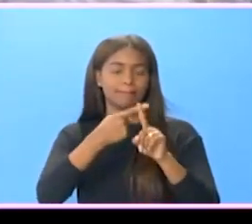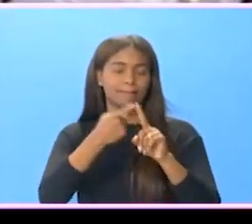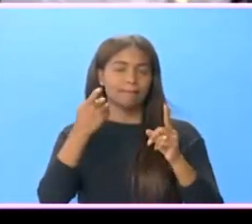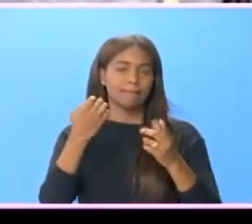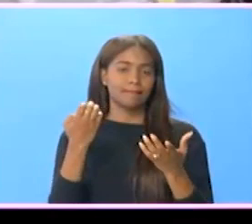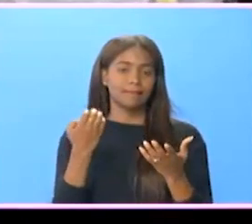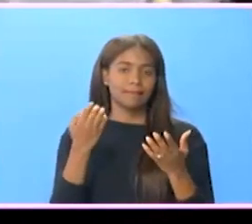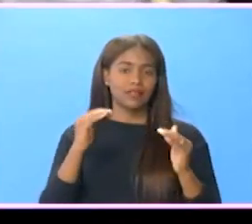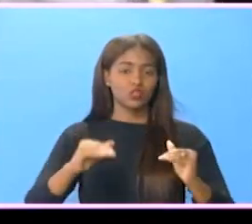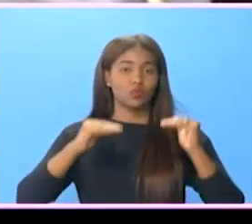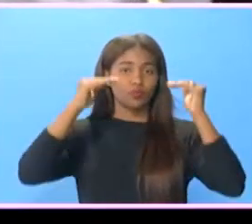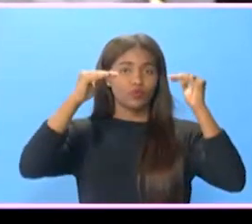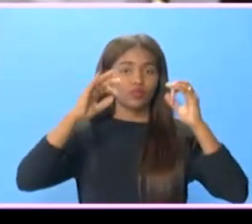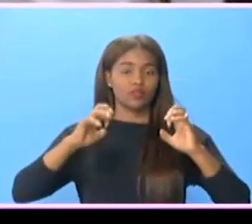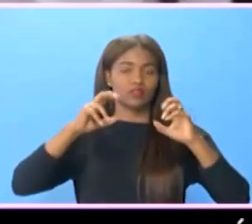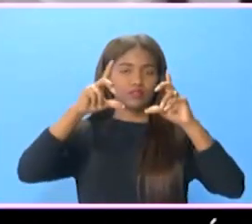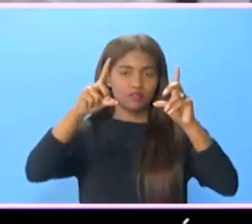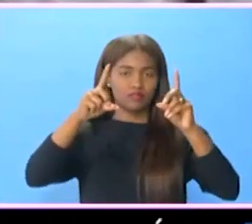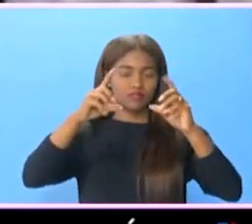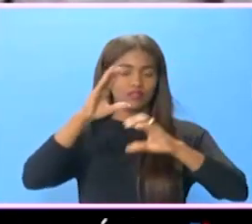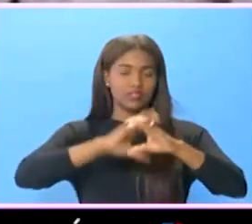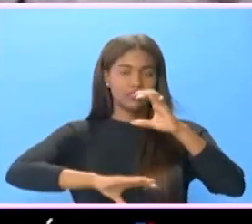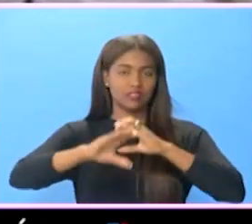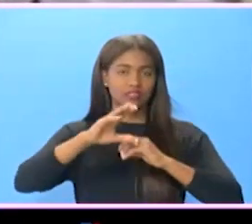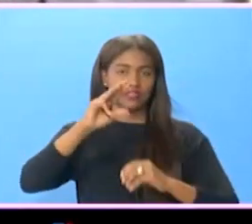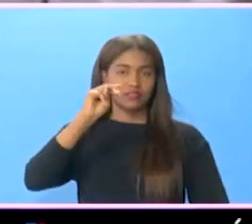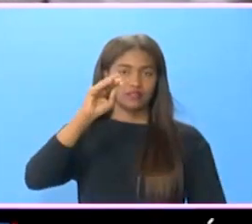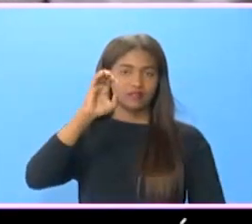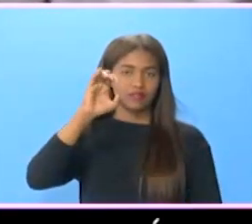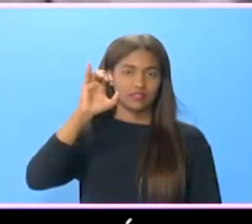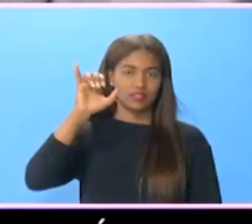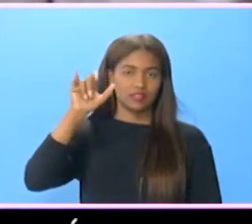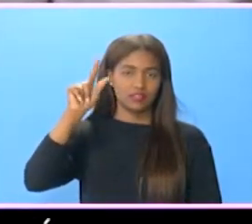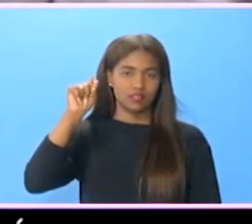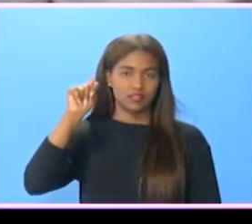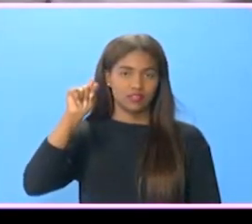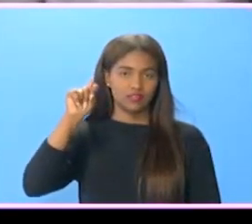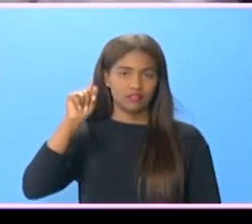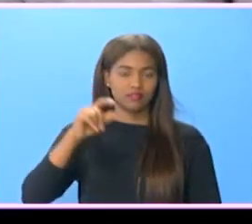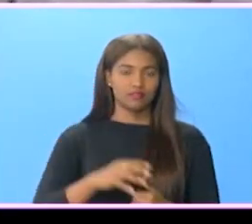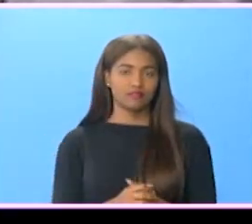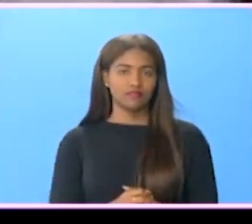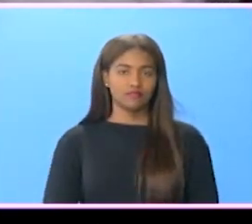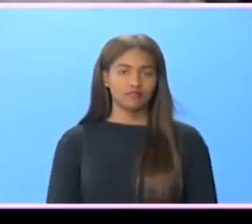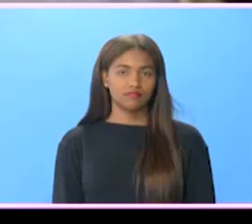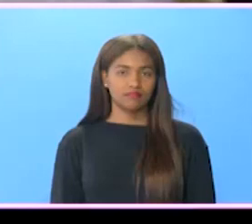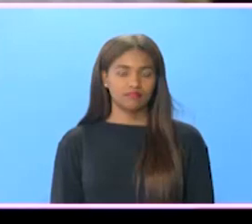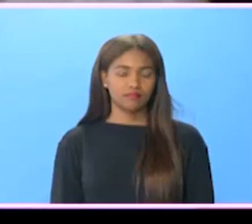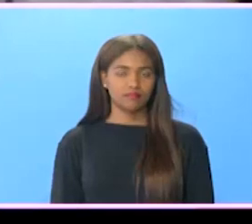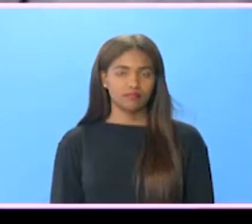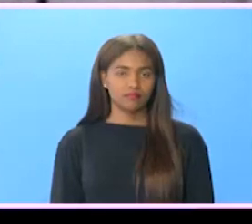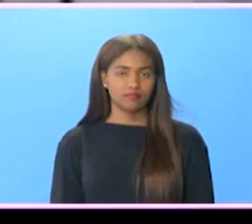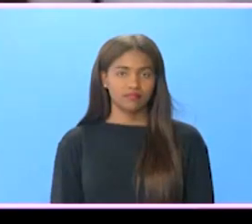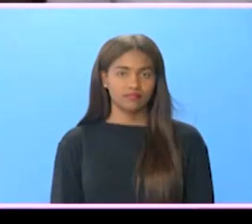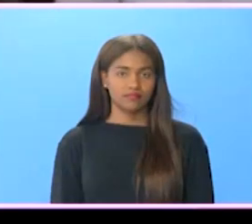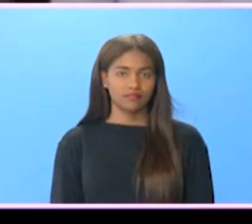del Superior Ciencia, el MESID, Ministerio de Ciencia, Tecnología. Que ellos también